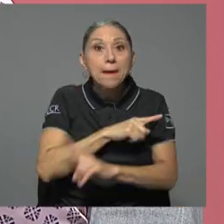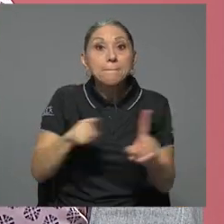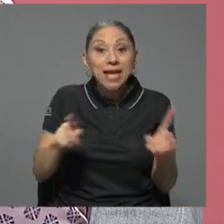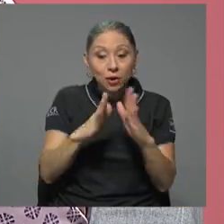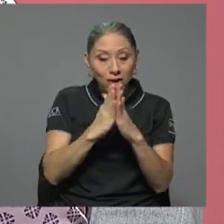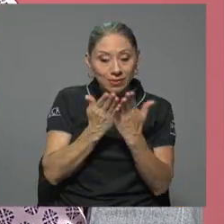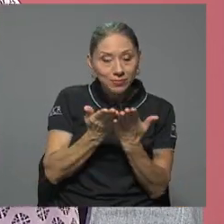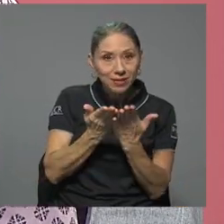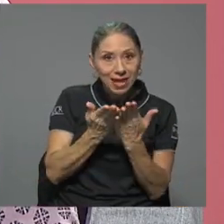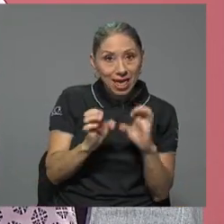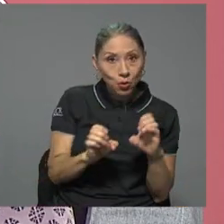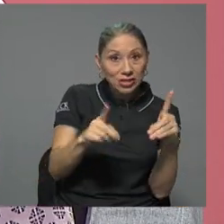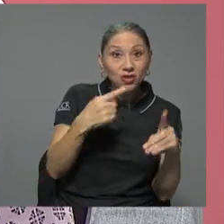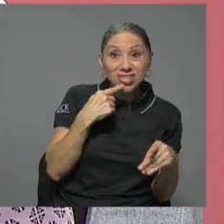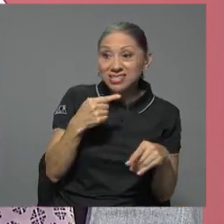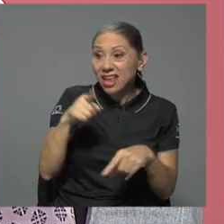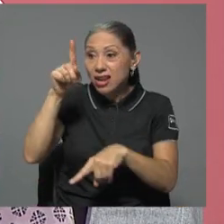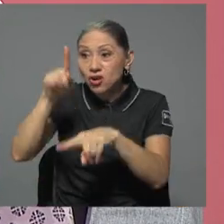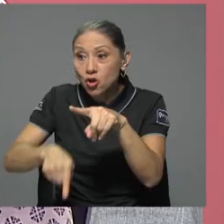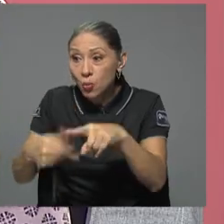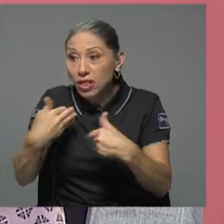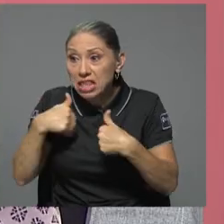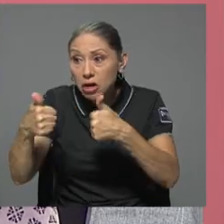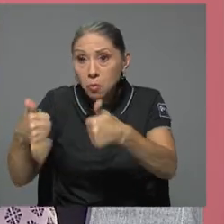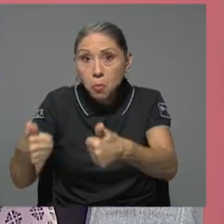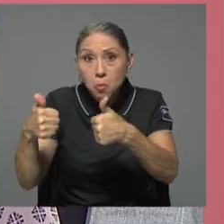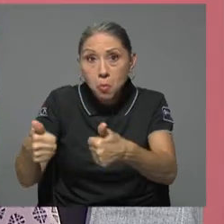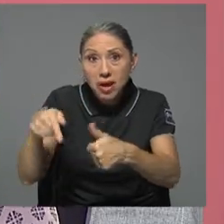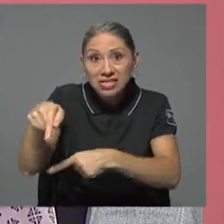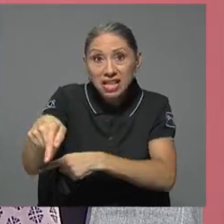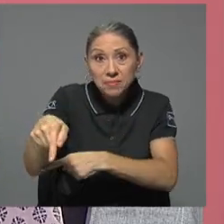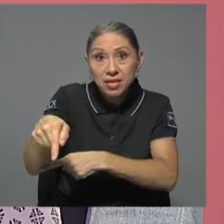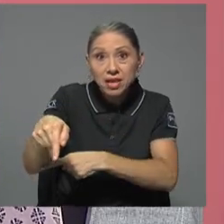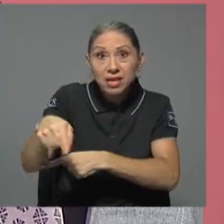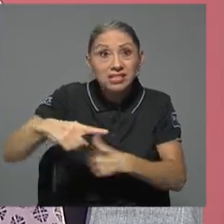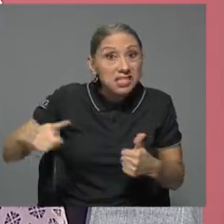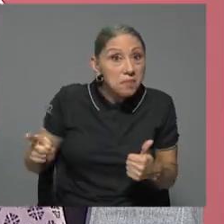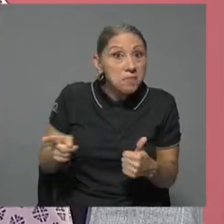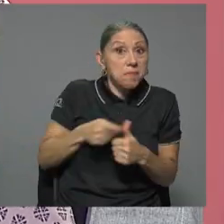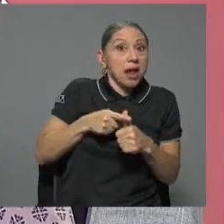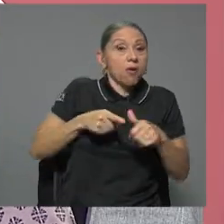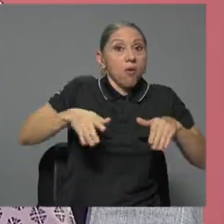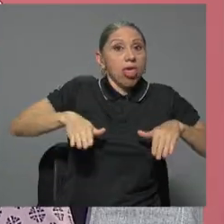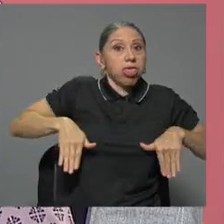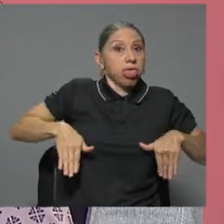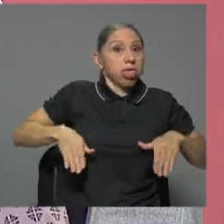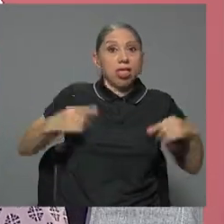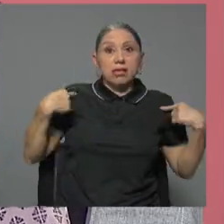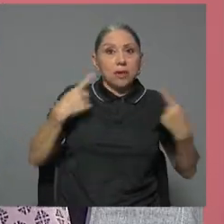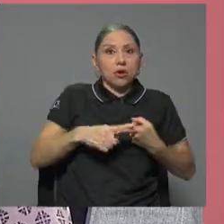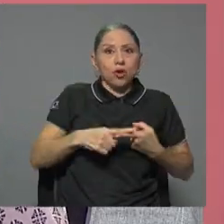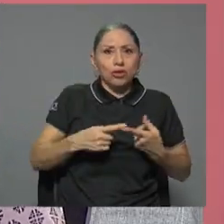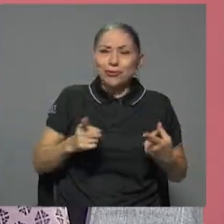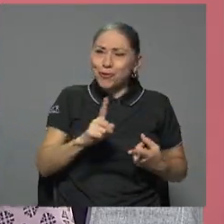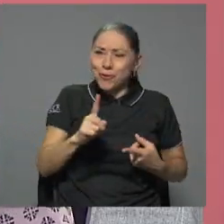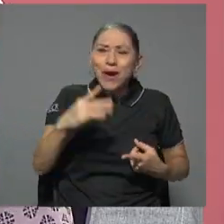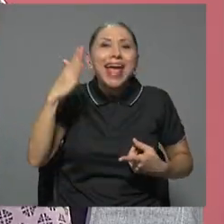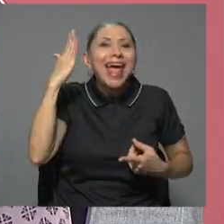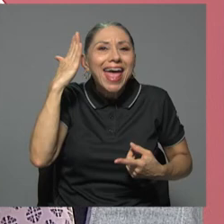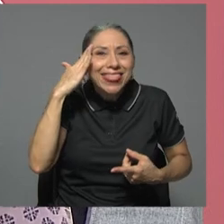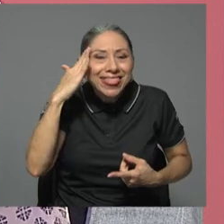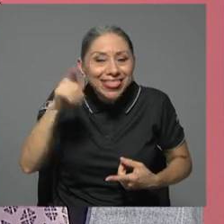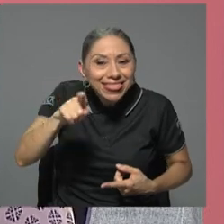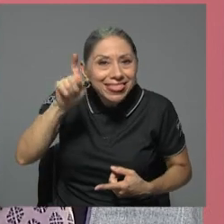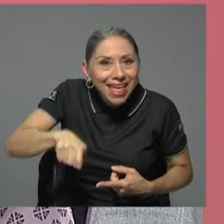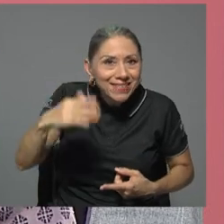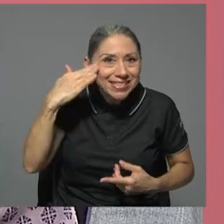stem si primero no ha desarrollado el español porque el estudiante tenga la capacidad de leer de comprender